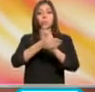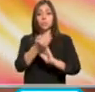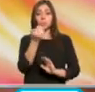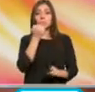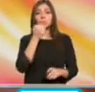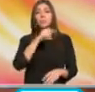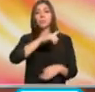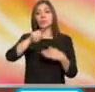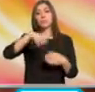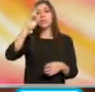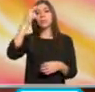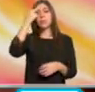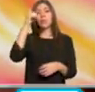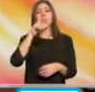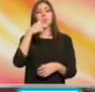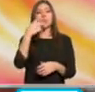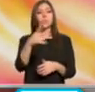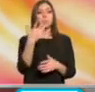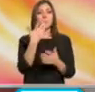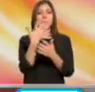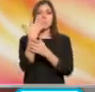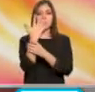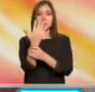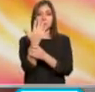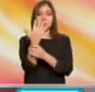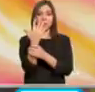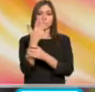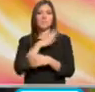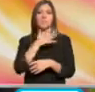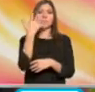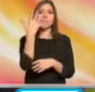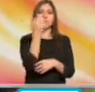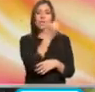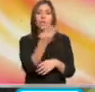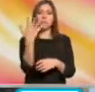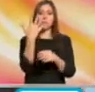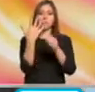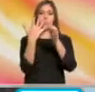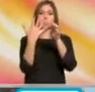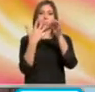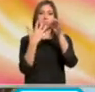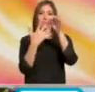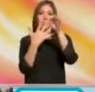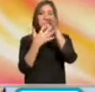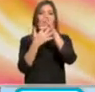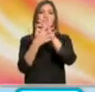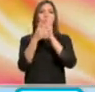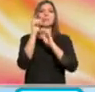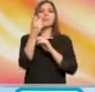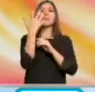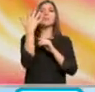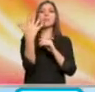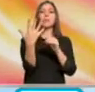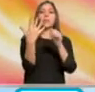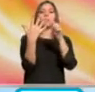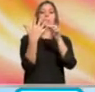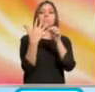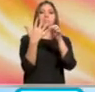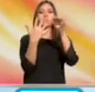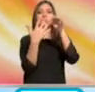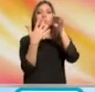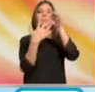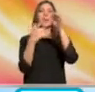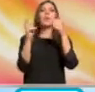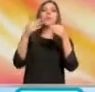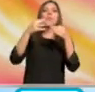vamos a recordar, nuestra mano tiene 5 deditos, entonces son 5 las raciones que vamos a consumir entre frutas y verduras. De